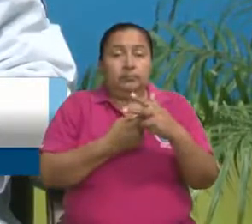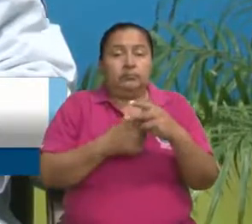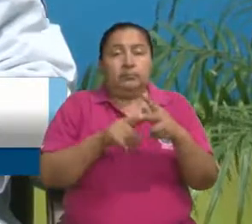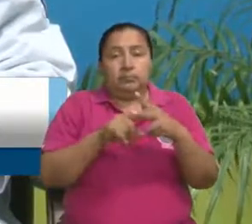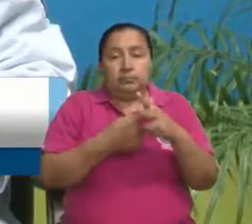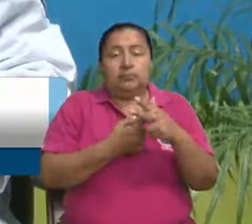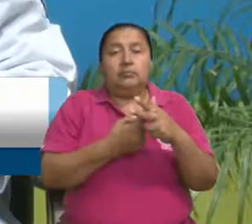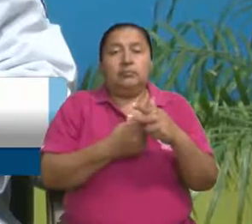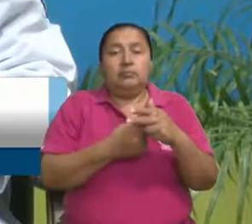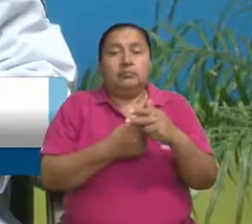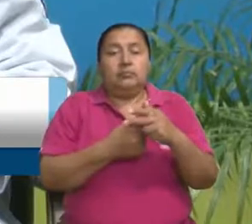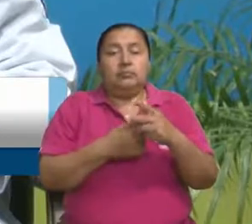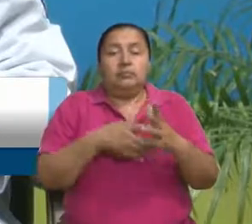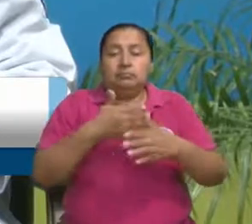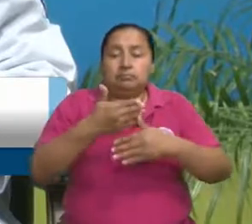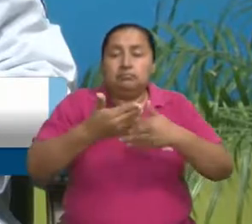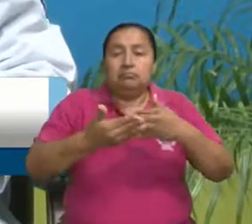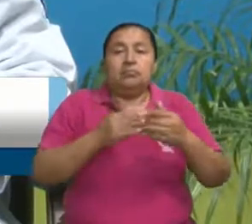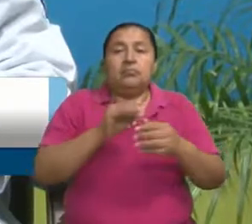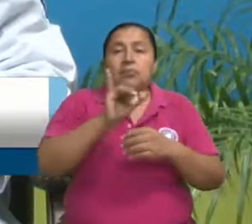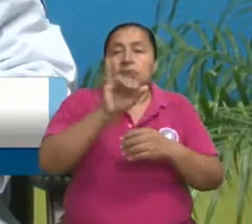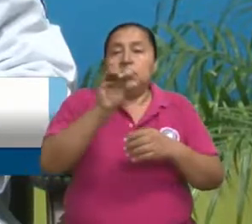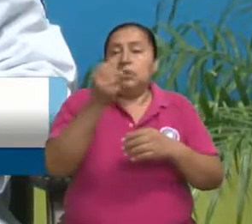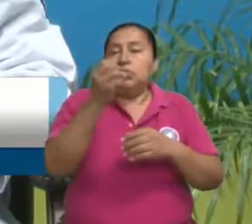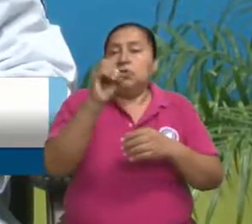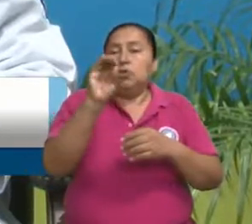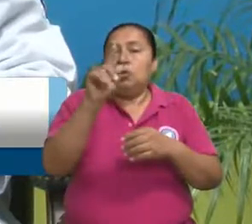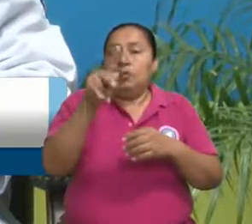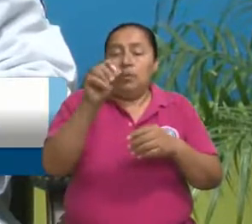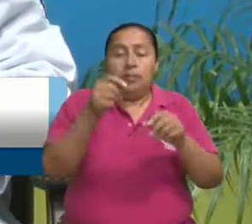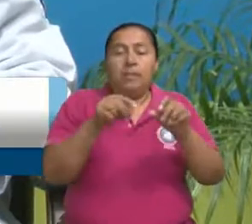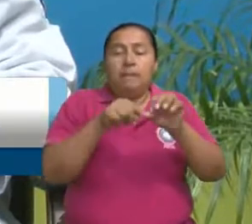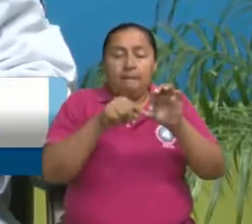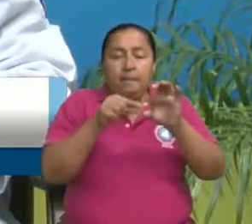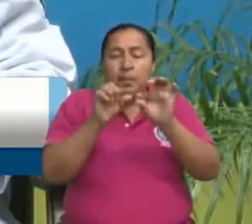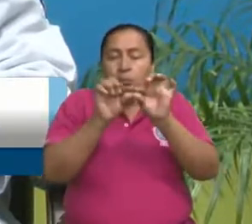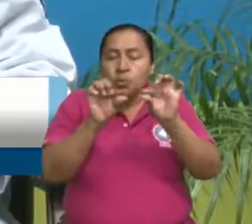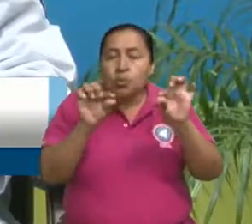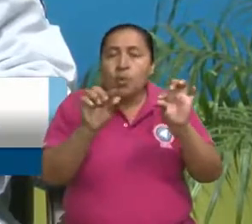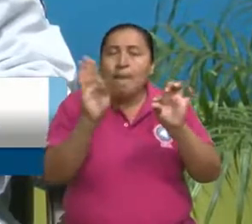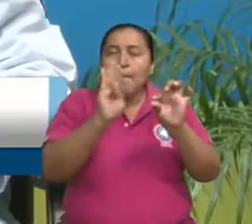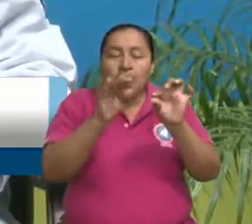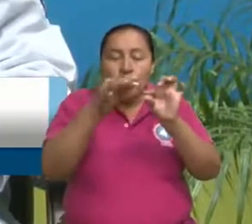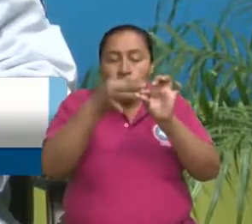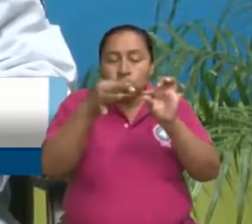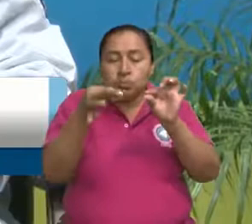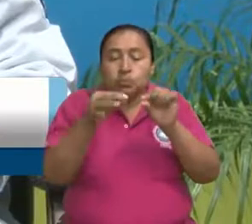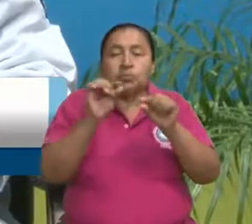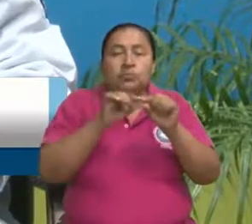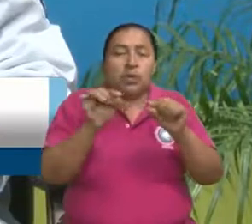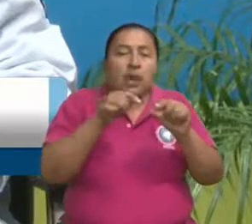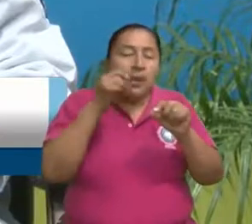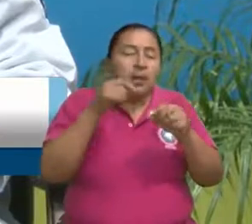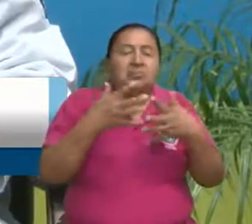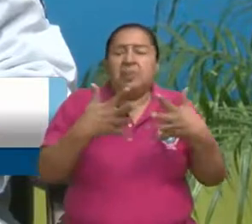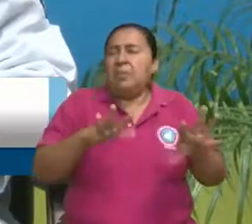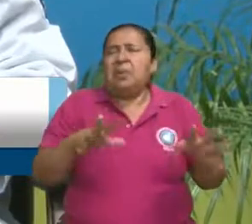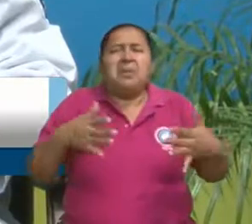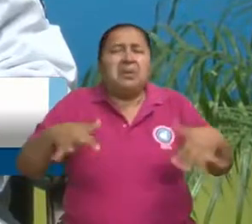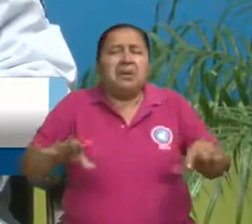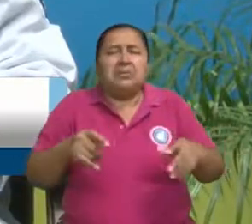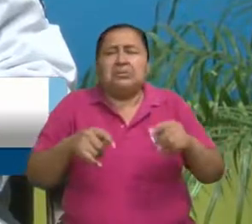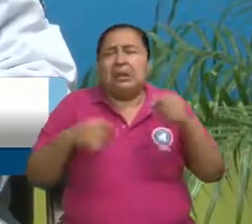comienzan con los hisopos, luego con lo que tienen a mano, eso es con lo que se